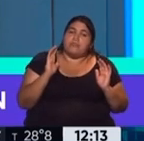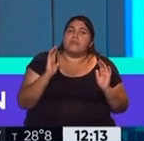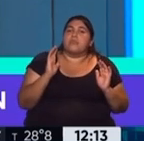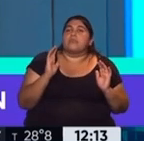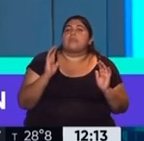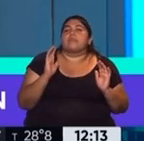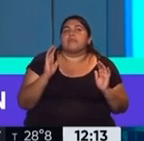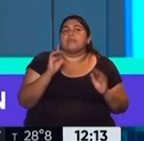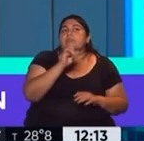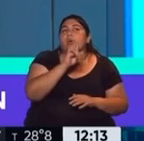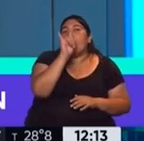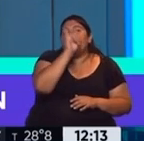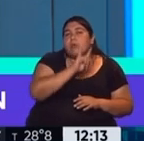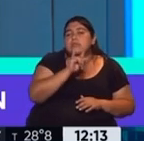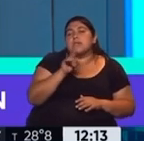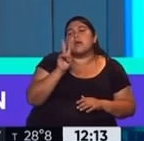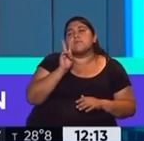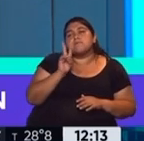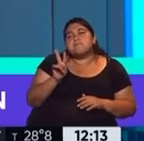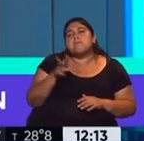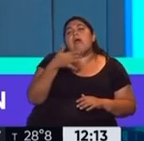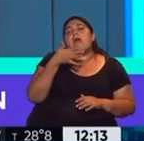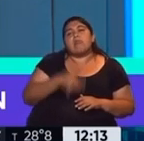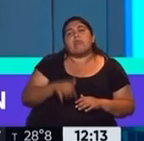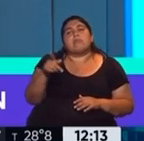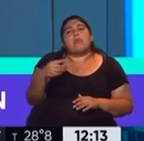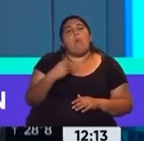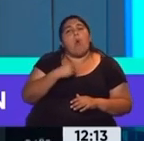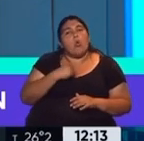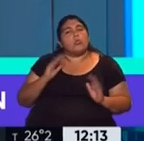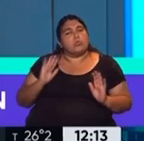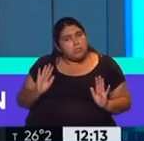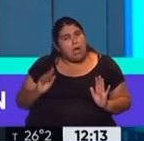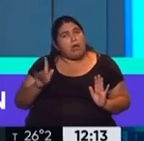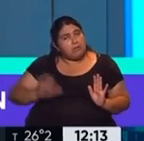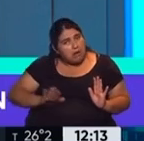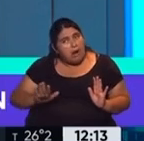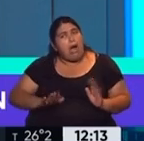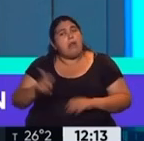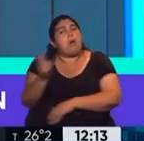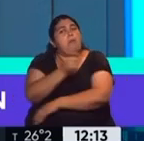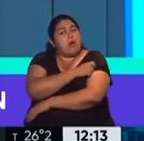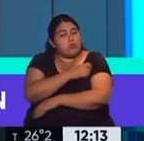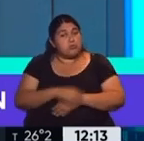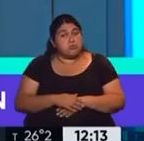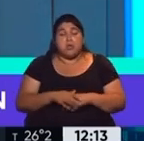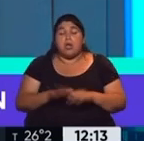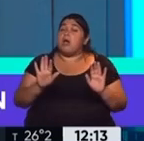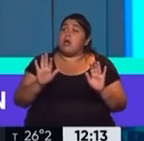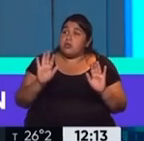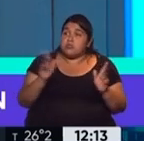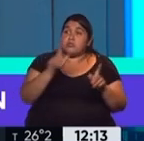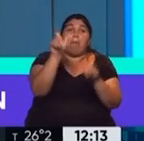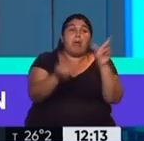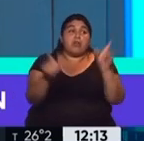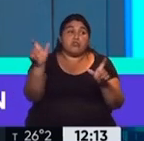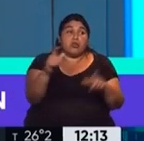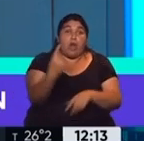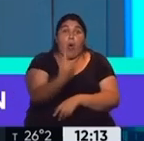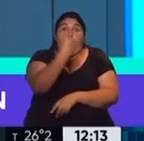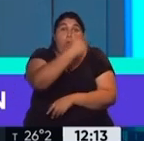universidad entiende que el alumno tiene la voluntad vacunarse por lo tanto aquellos que tengan una sola dosis y